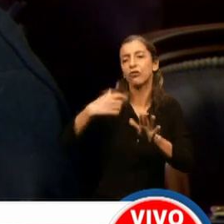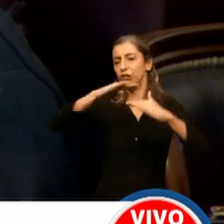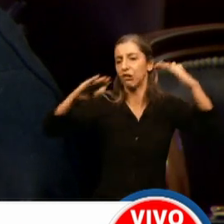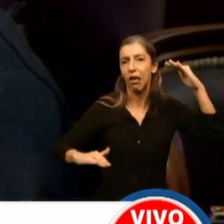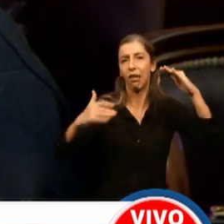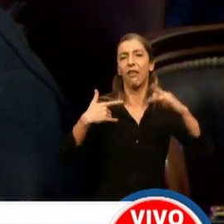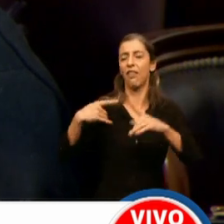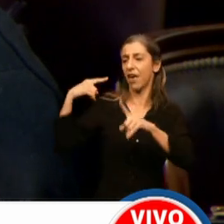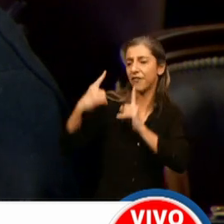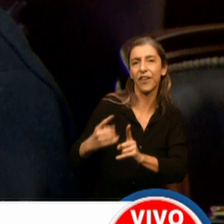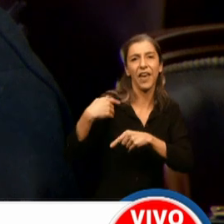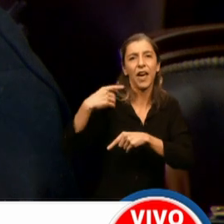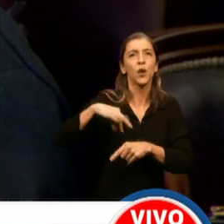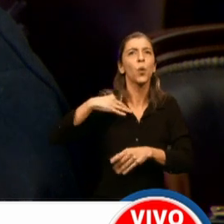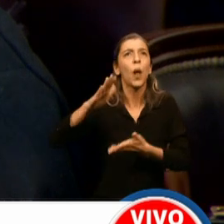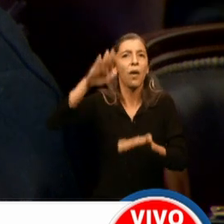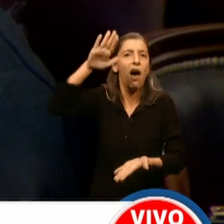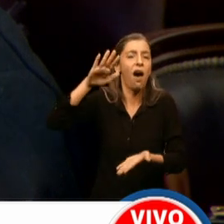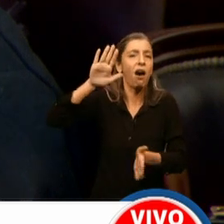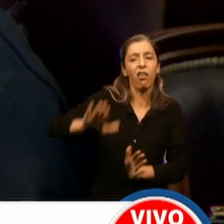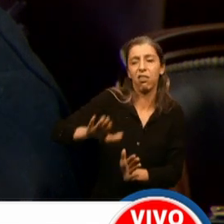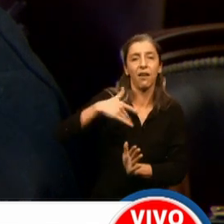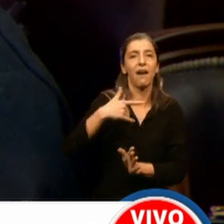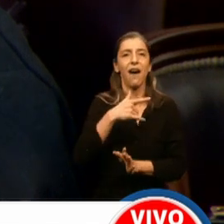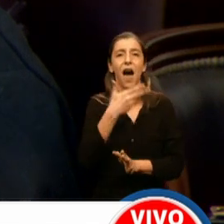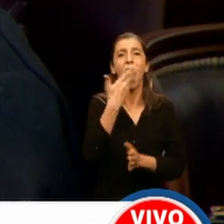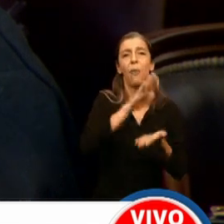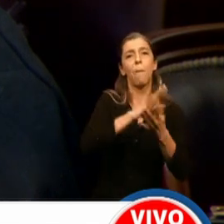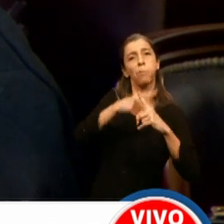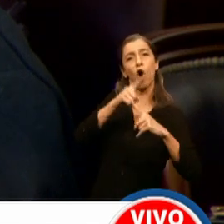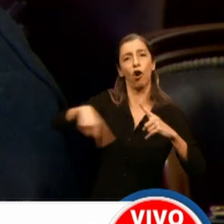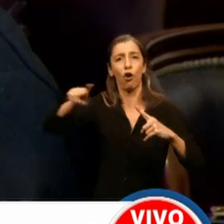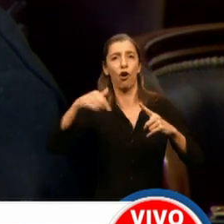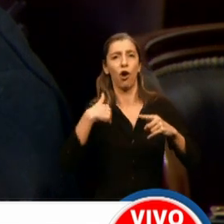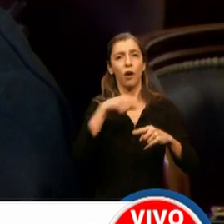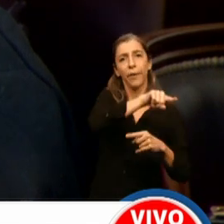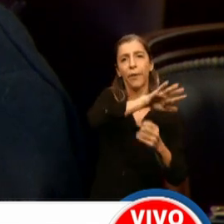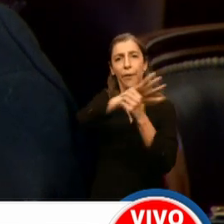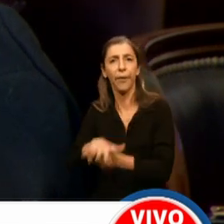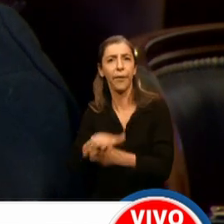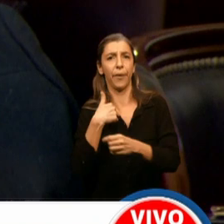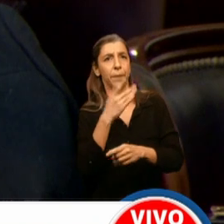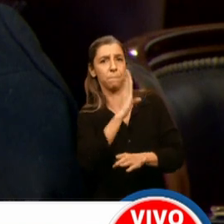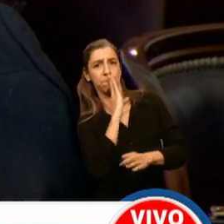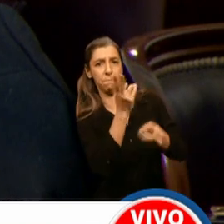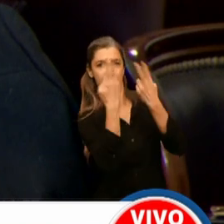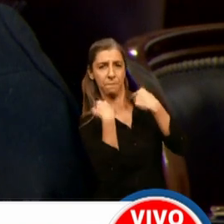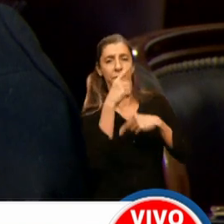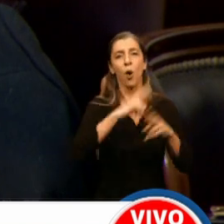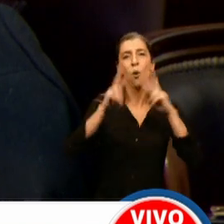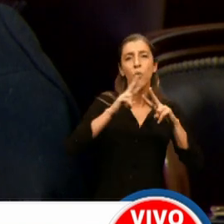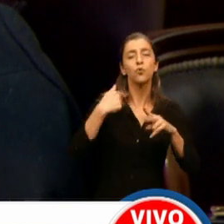de vida a nuestros deseos y nuestros proyectos hablan por nosotras hablan para que no hablemos cultivan el odio cultivan la